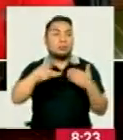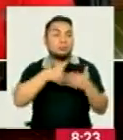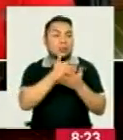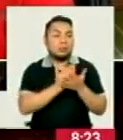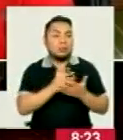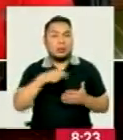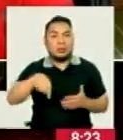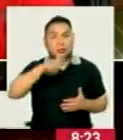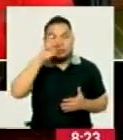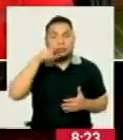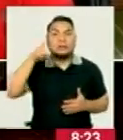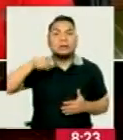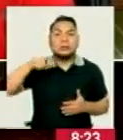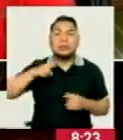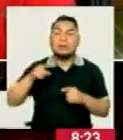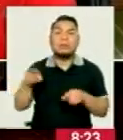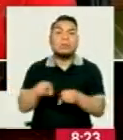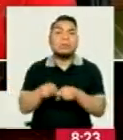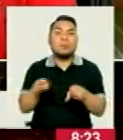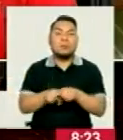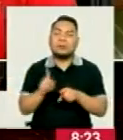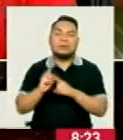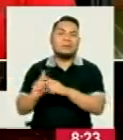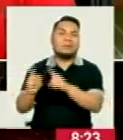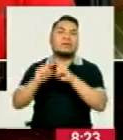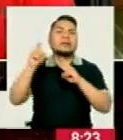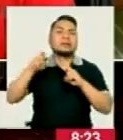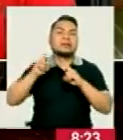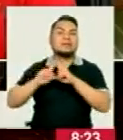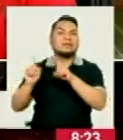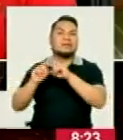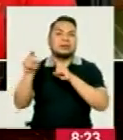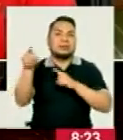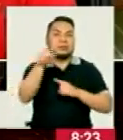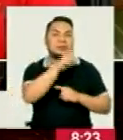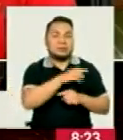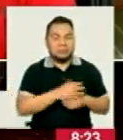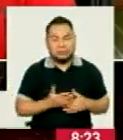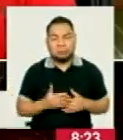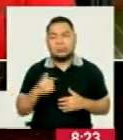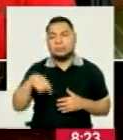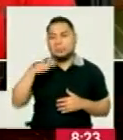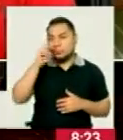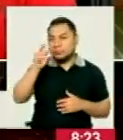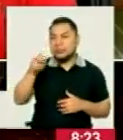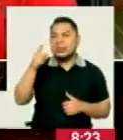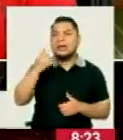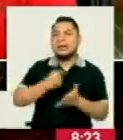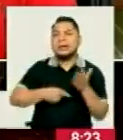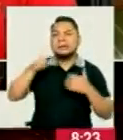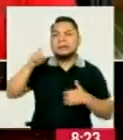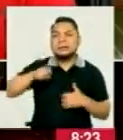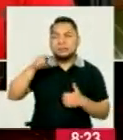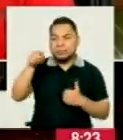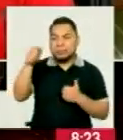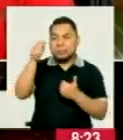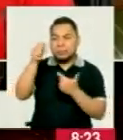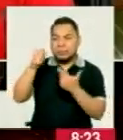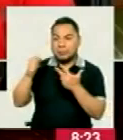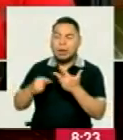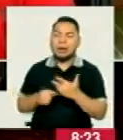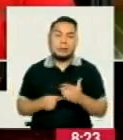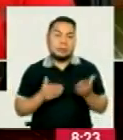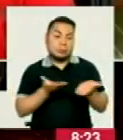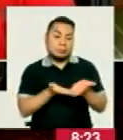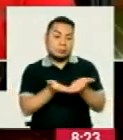nuestro país la demanda es la misma. Entonces, nosotros lo que justamente vemos es de que esos nuestros tambos